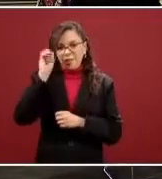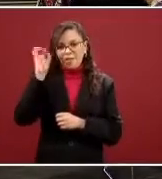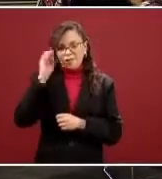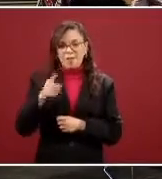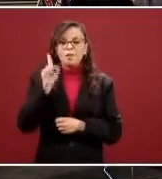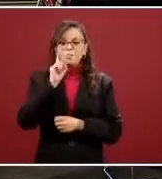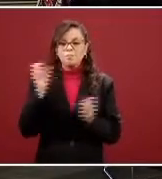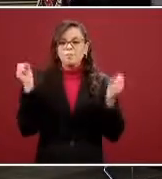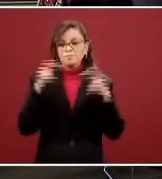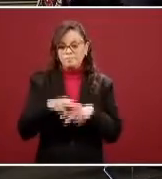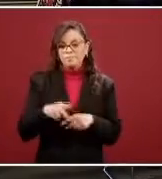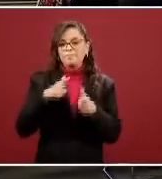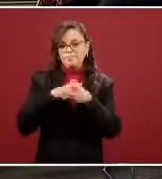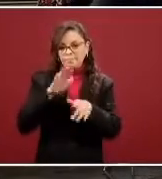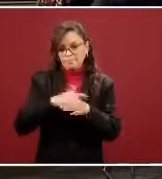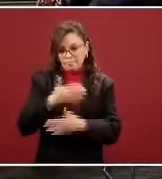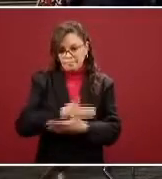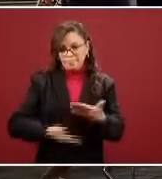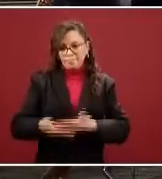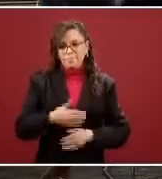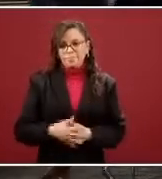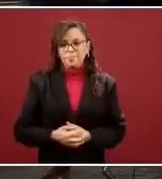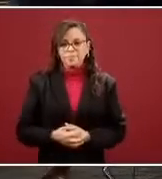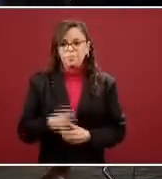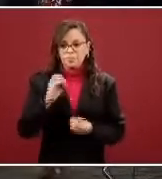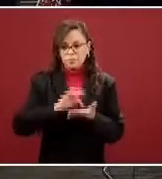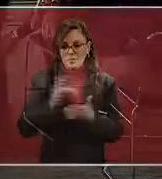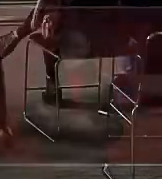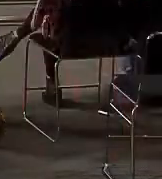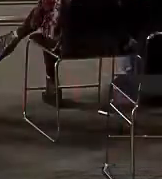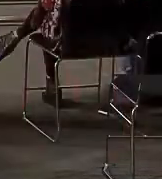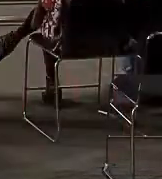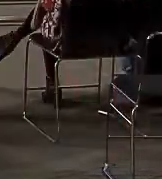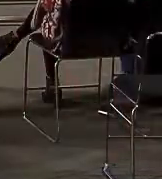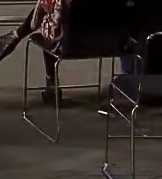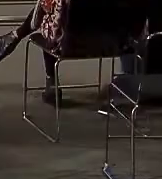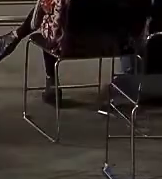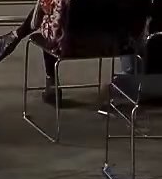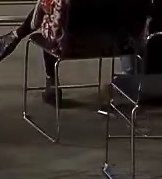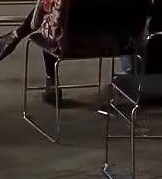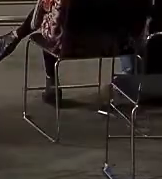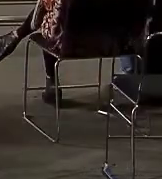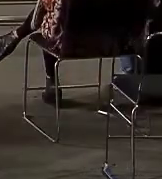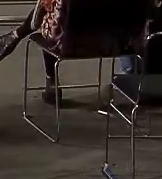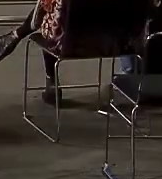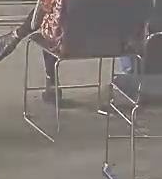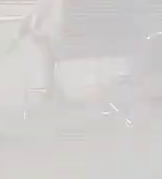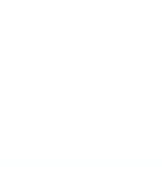continuar. Muchas gracias. No me han pasado la información.